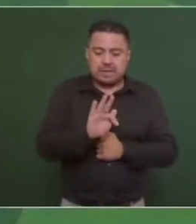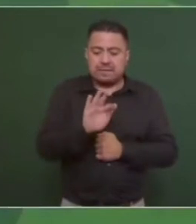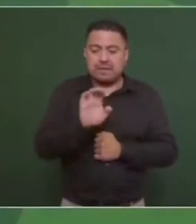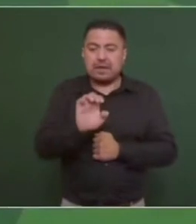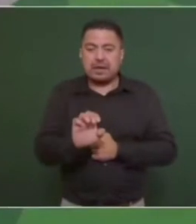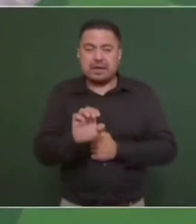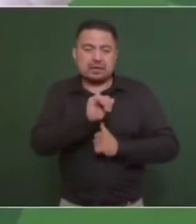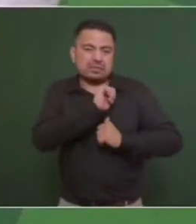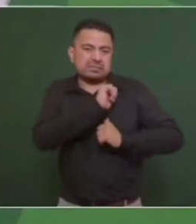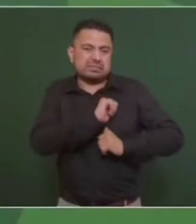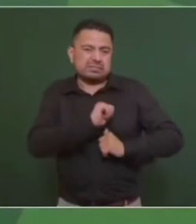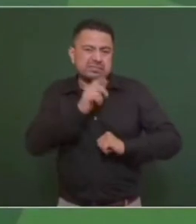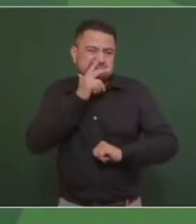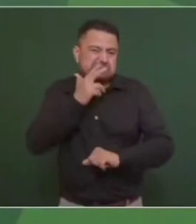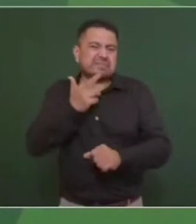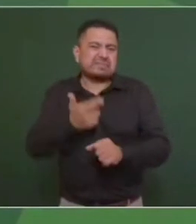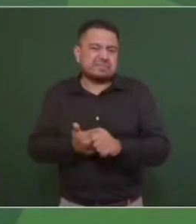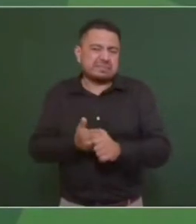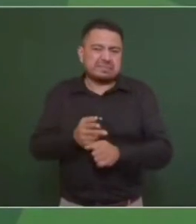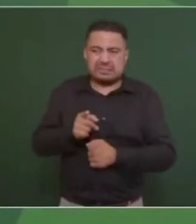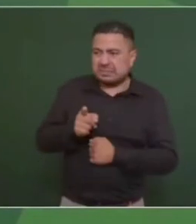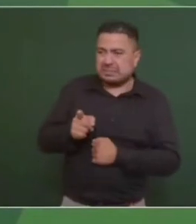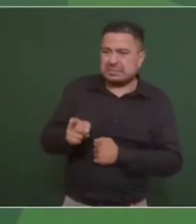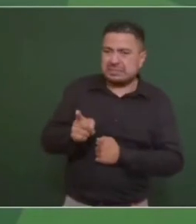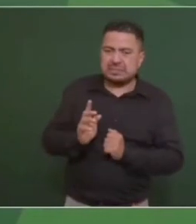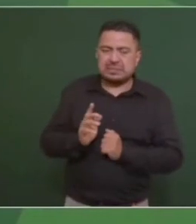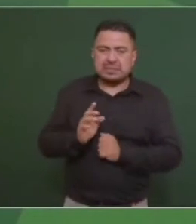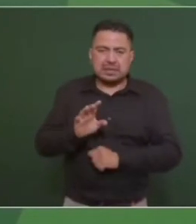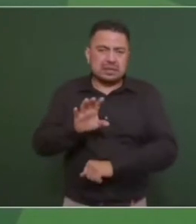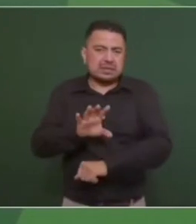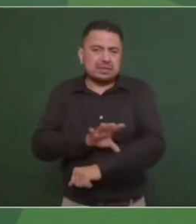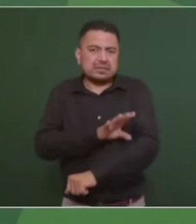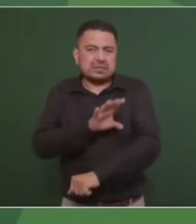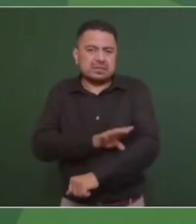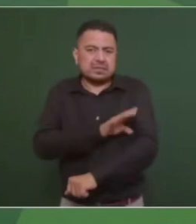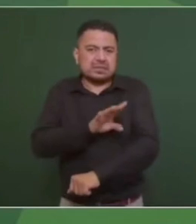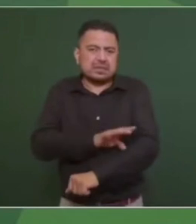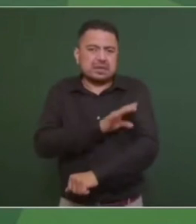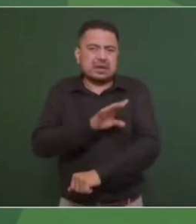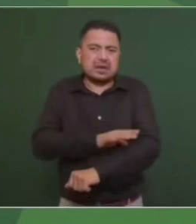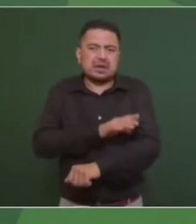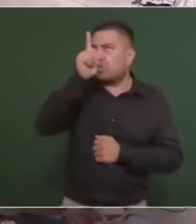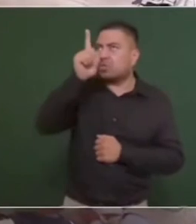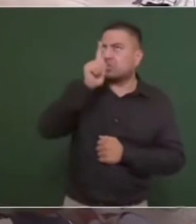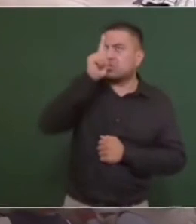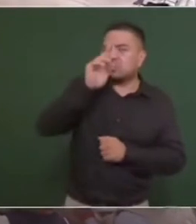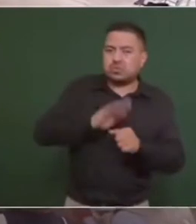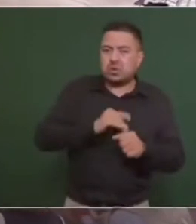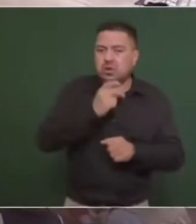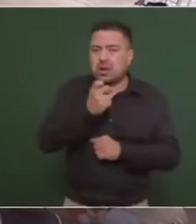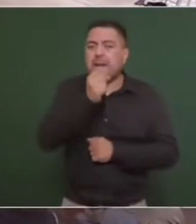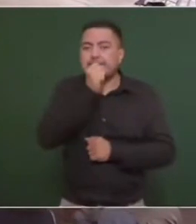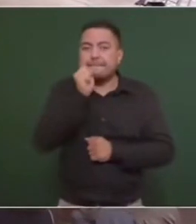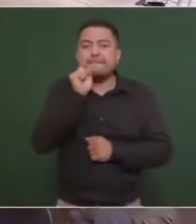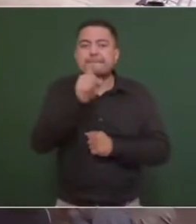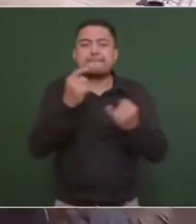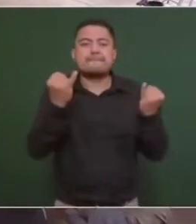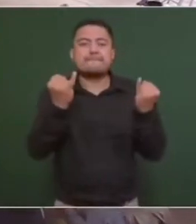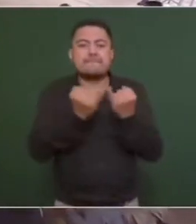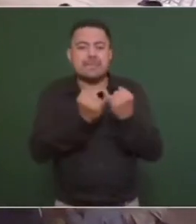hace cargo de que haya energía eléctrica en todos los hogares lo mismo en el caso